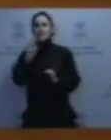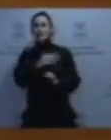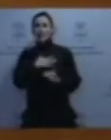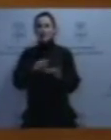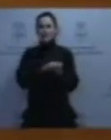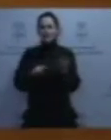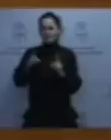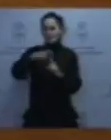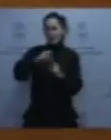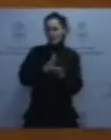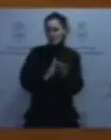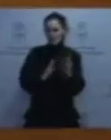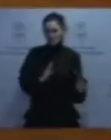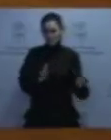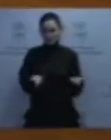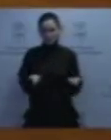mayo.